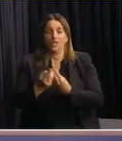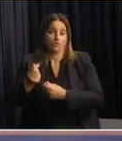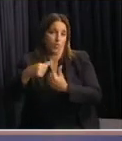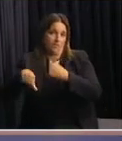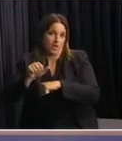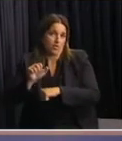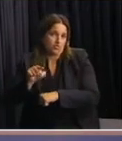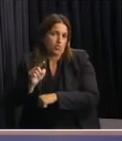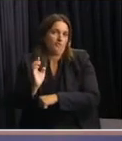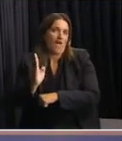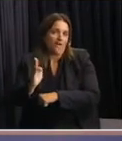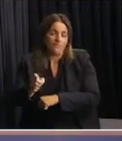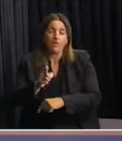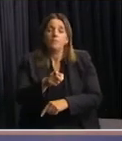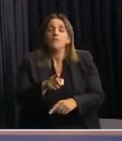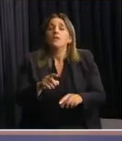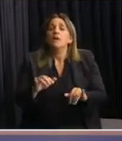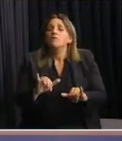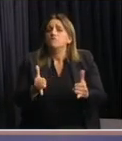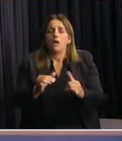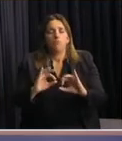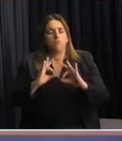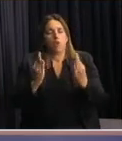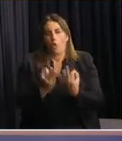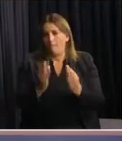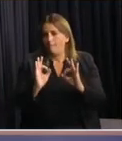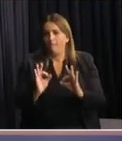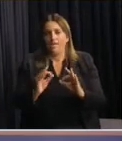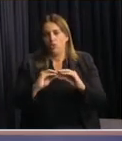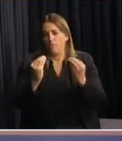laboratorio, con lo cual estaríamos completando